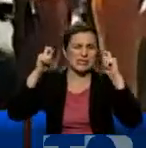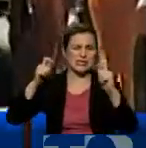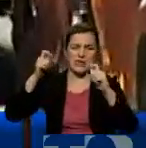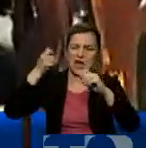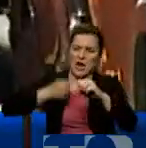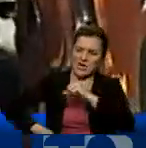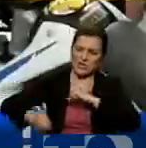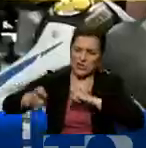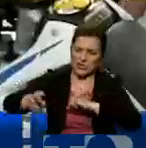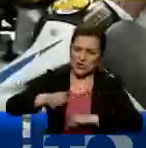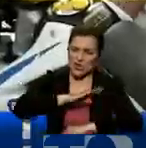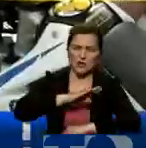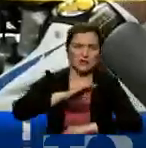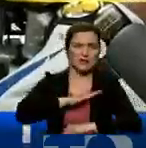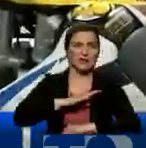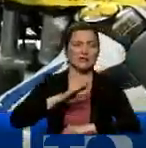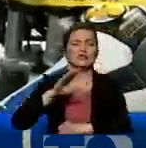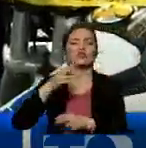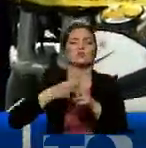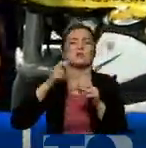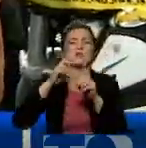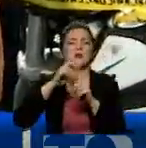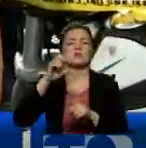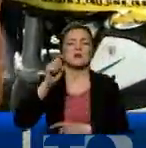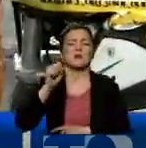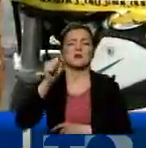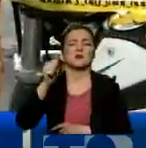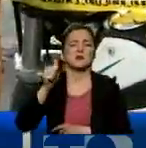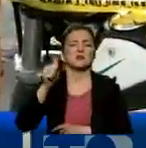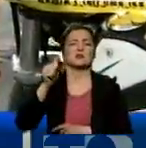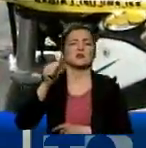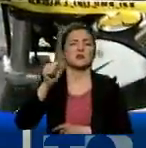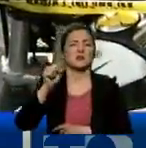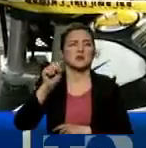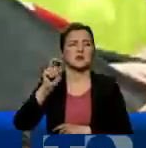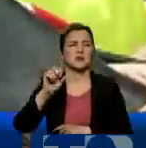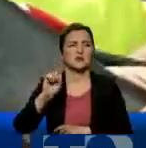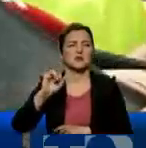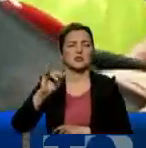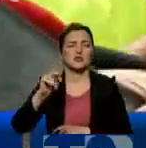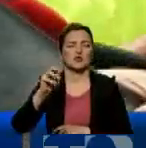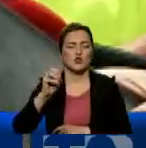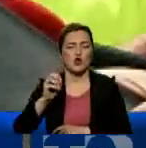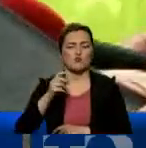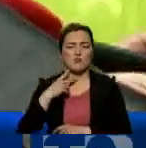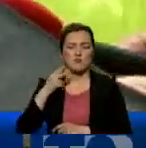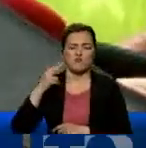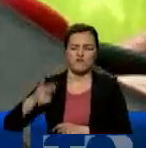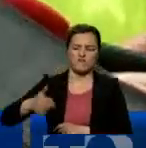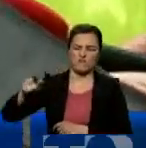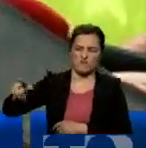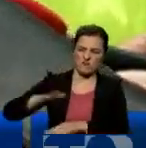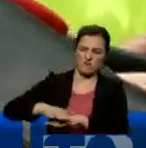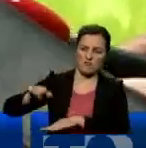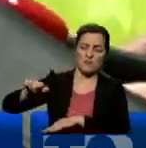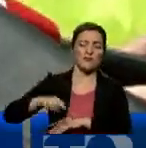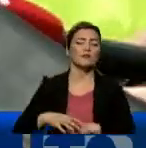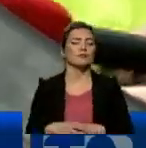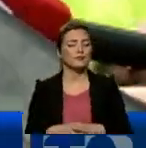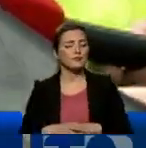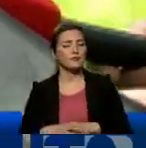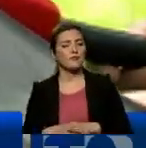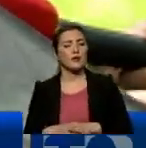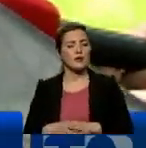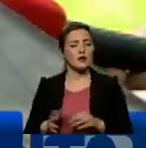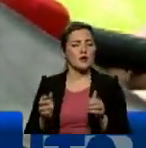hombre bajó del automóvil. ¡Asesino! ¡Asesino! Como criminalística, nosotros hemos conformado